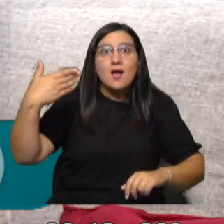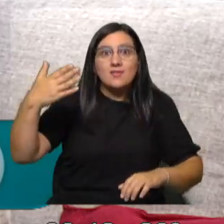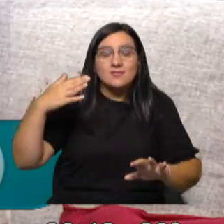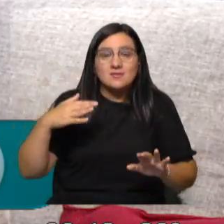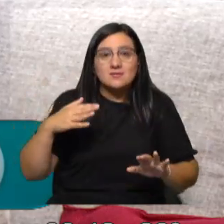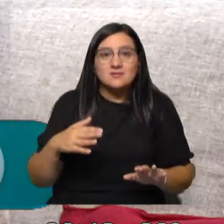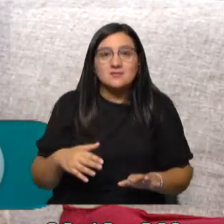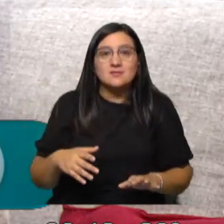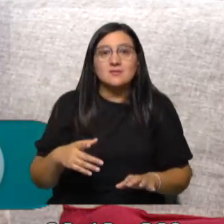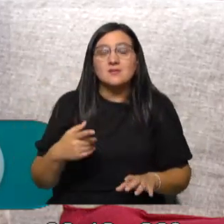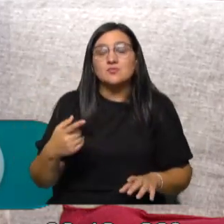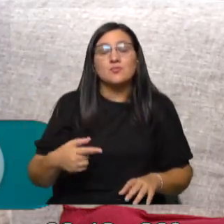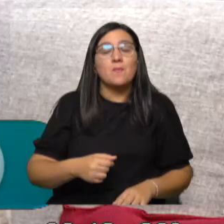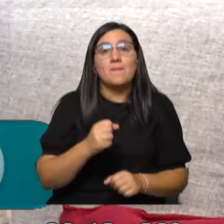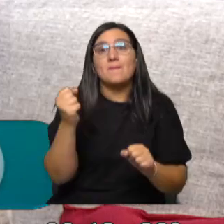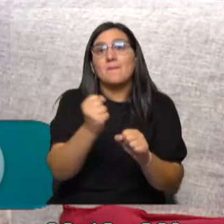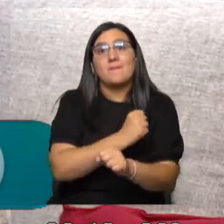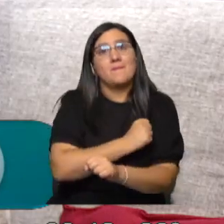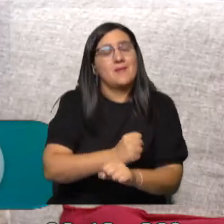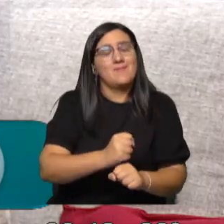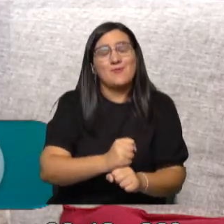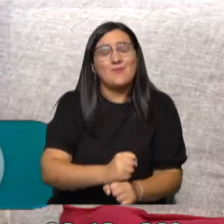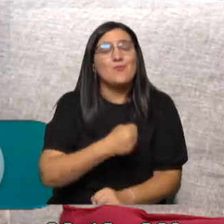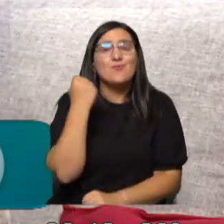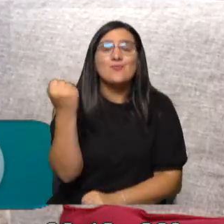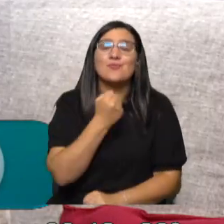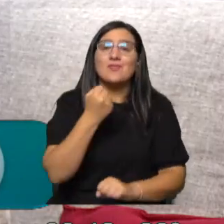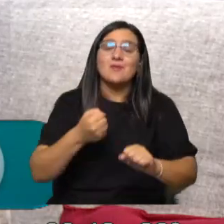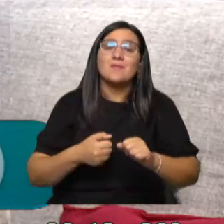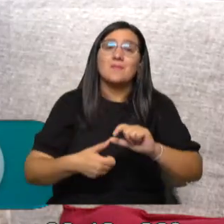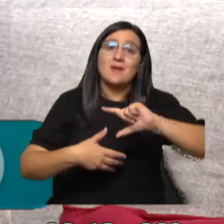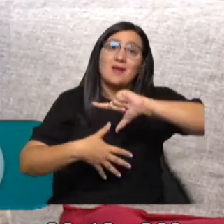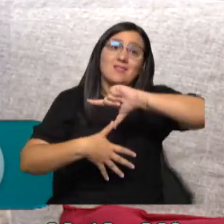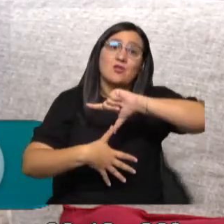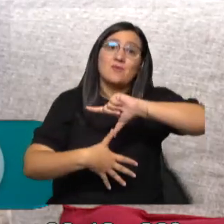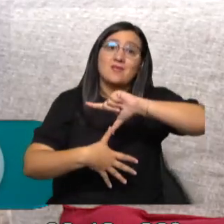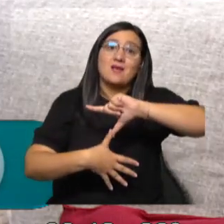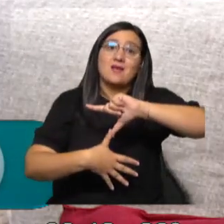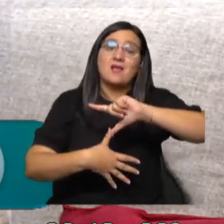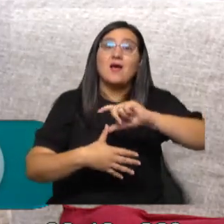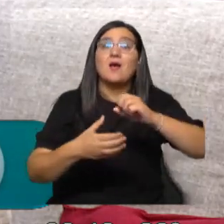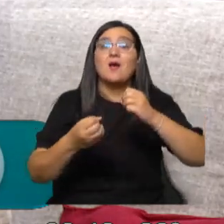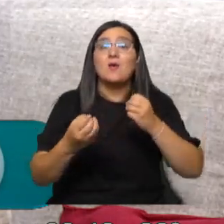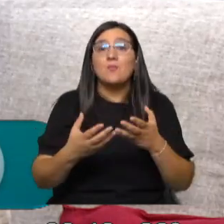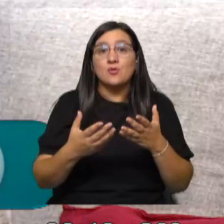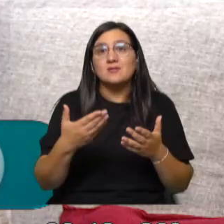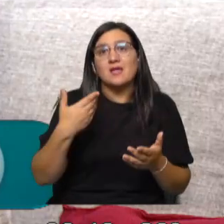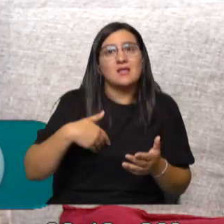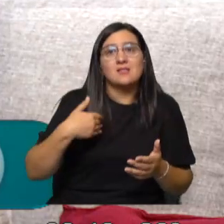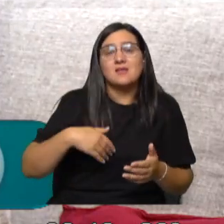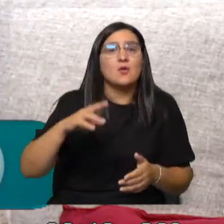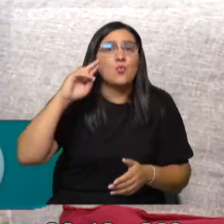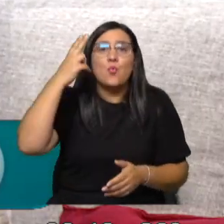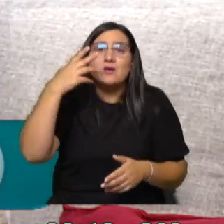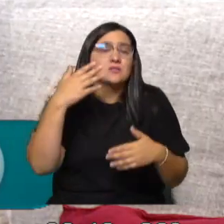eso es un triunfo para el cine latinoamericano, que digo, corre las banderas de si es argentina, si es uruguaya,